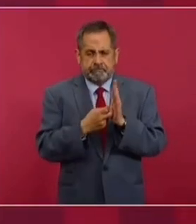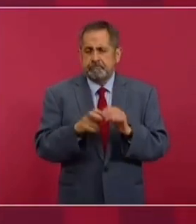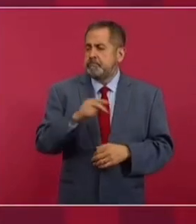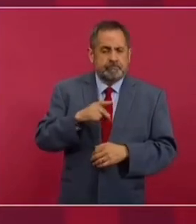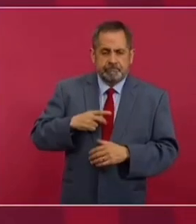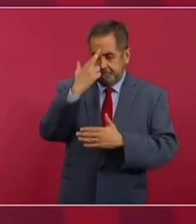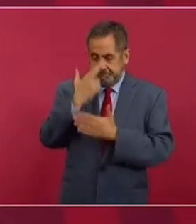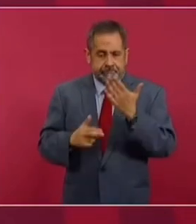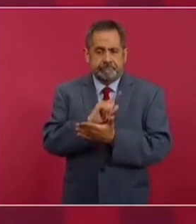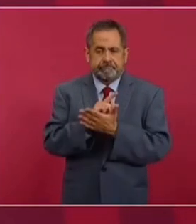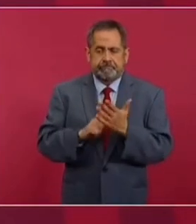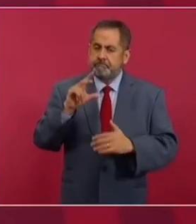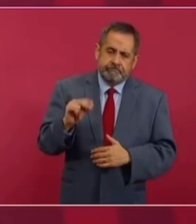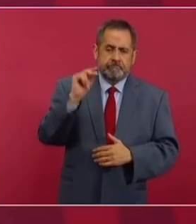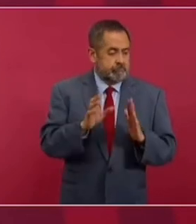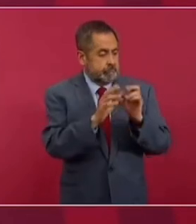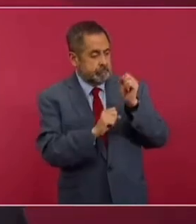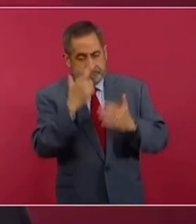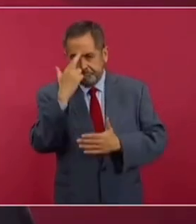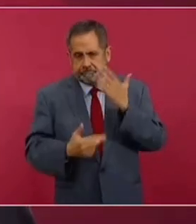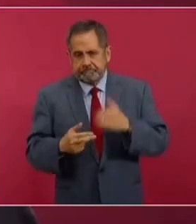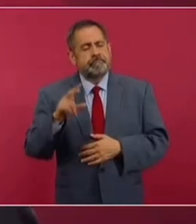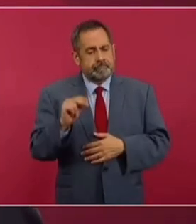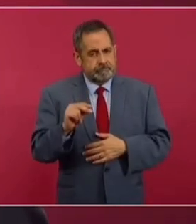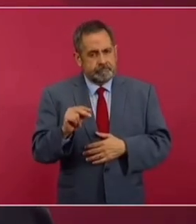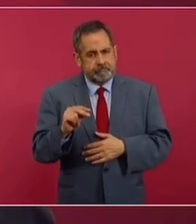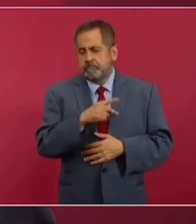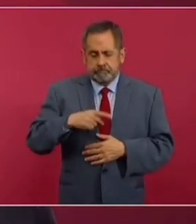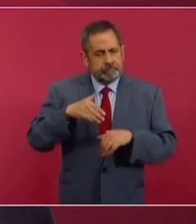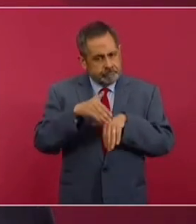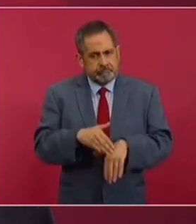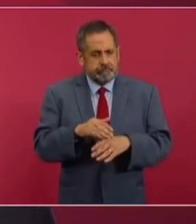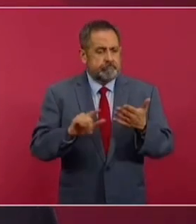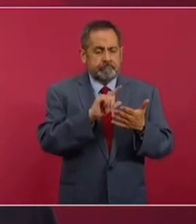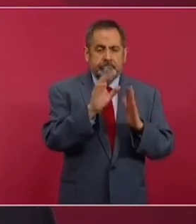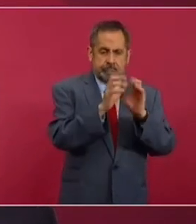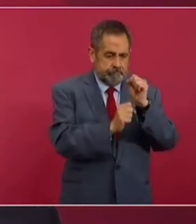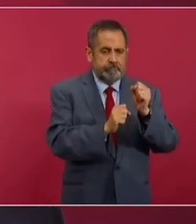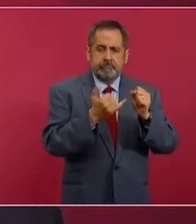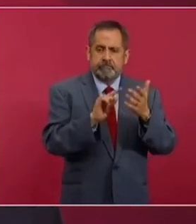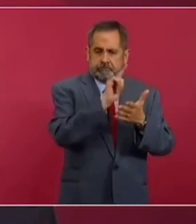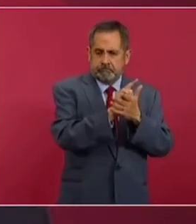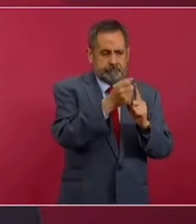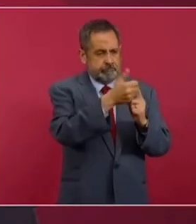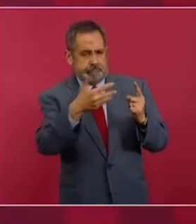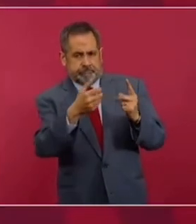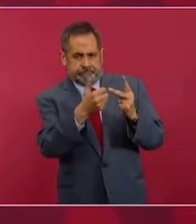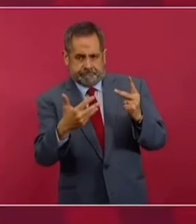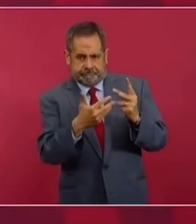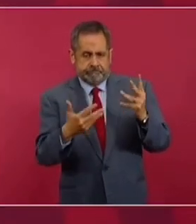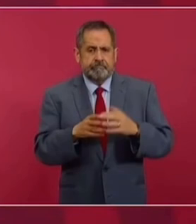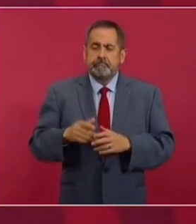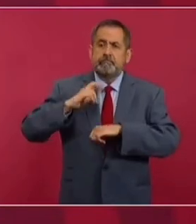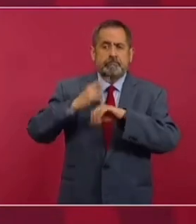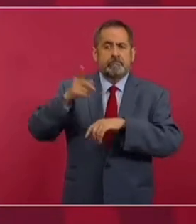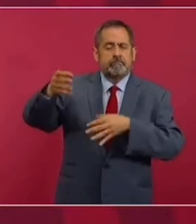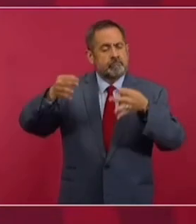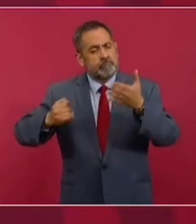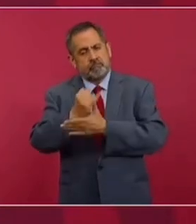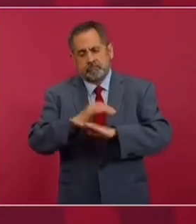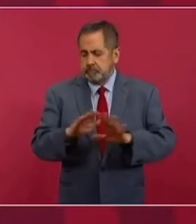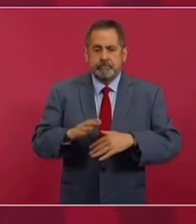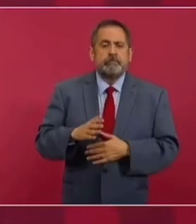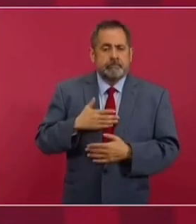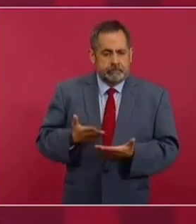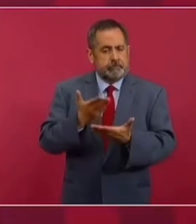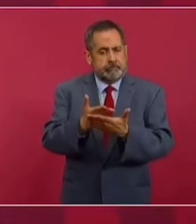violar la Constitución ni violar las leyes que de ella emanan. Entonces, la autoridad competente resuelva. Yo lo que